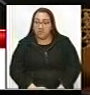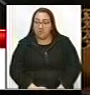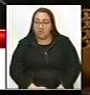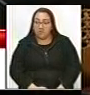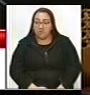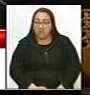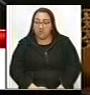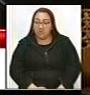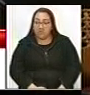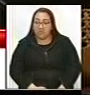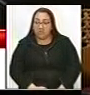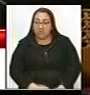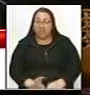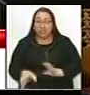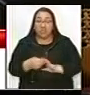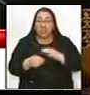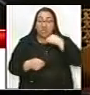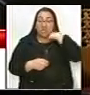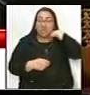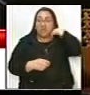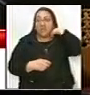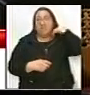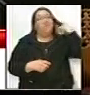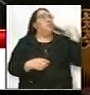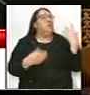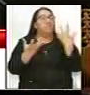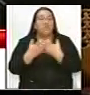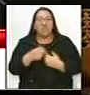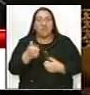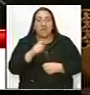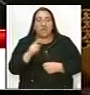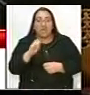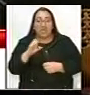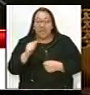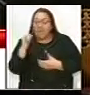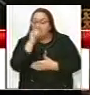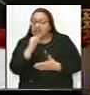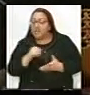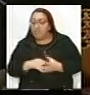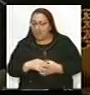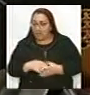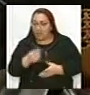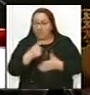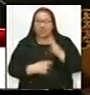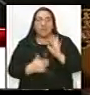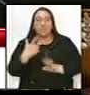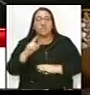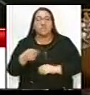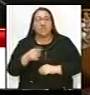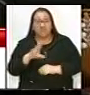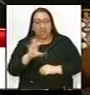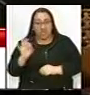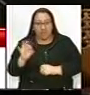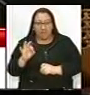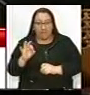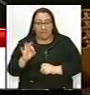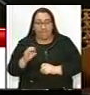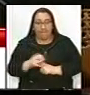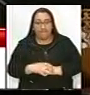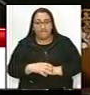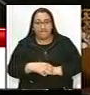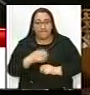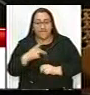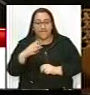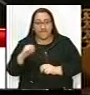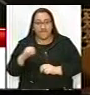adjudicatario que fue la empresa azteca de comunicaciones y el diseño es para 13.500 2500